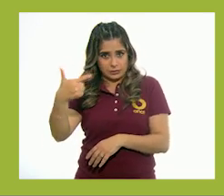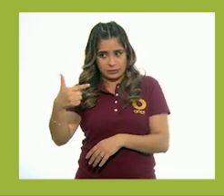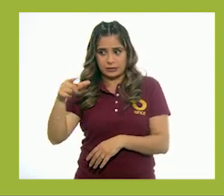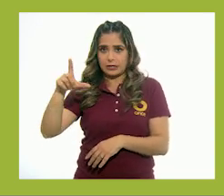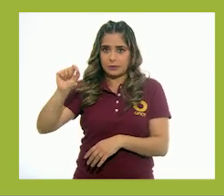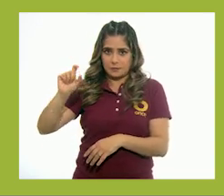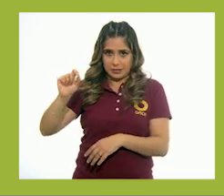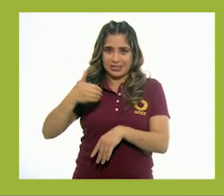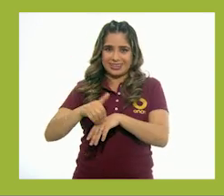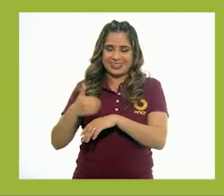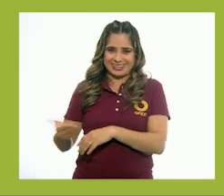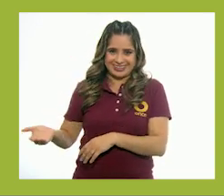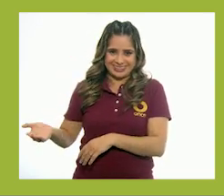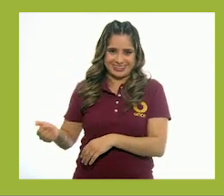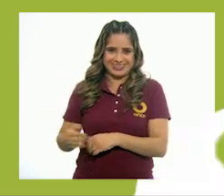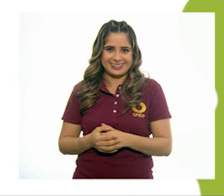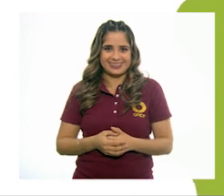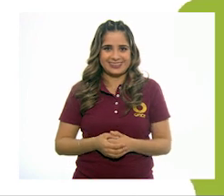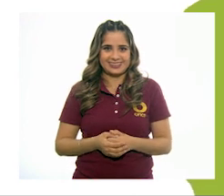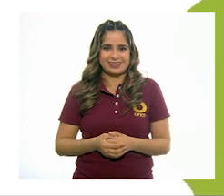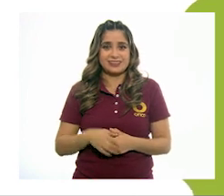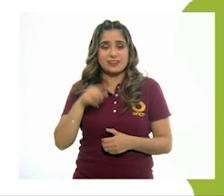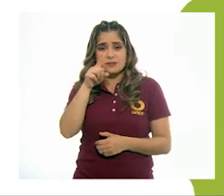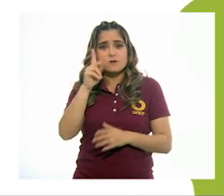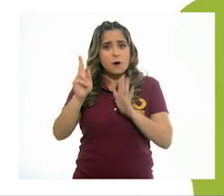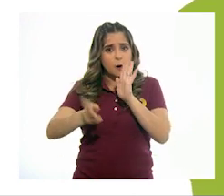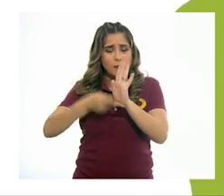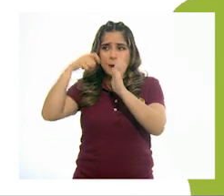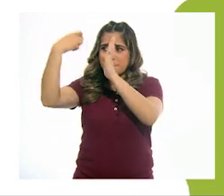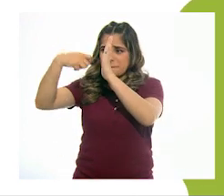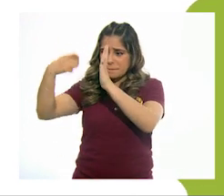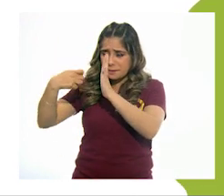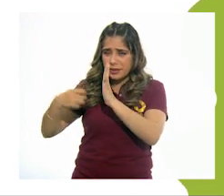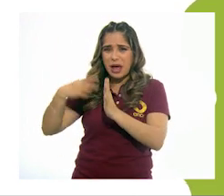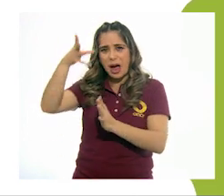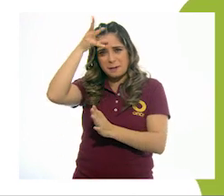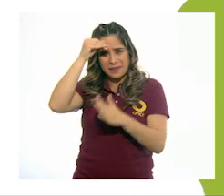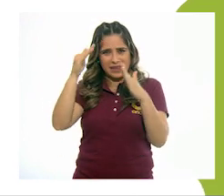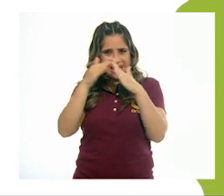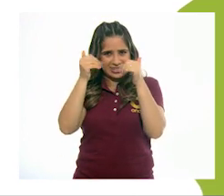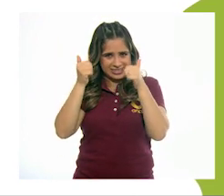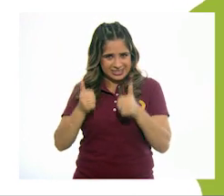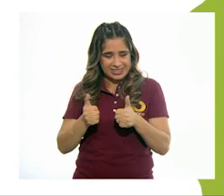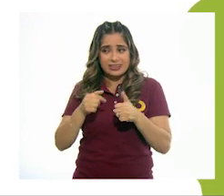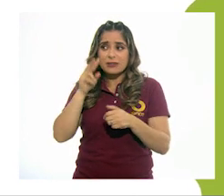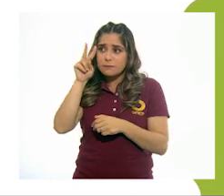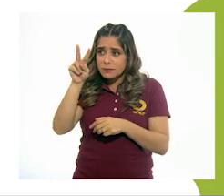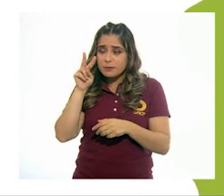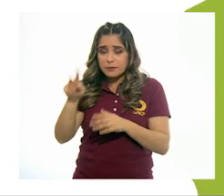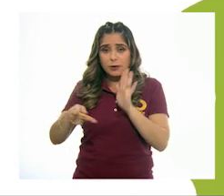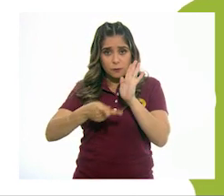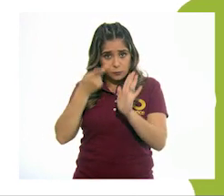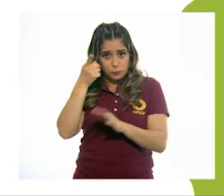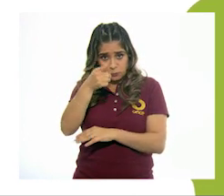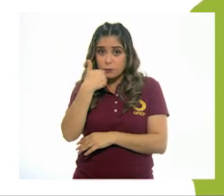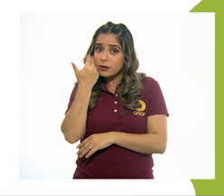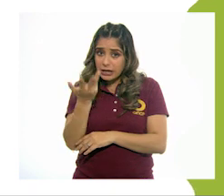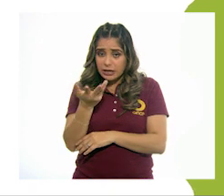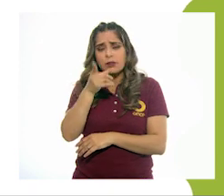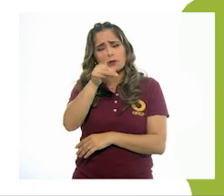55-36-01-87-20 con 30 líneas. Si quieres volver a ver los programas de Aprende en Casa, los puedes encontrar en la